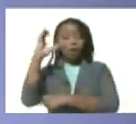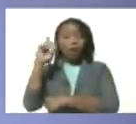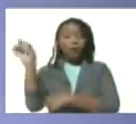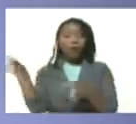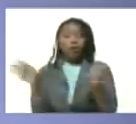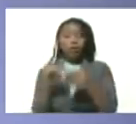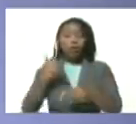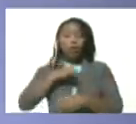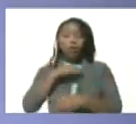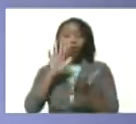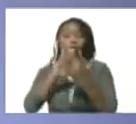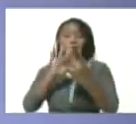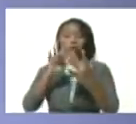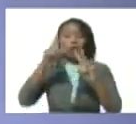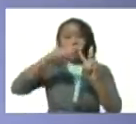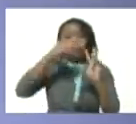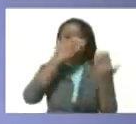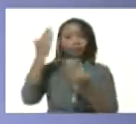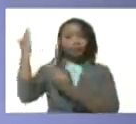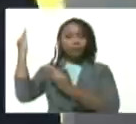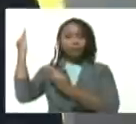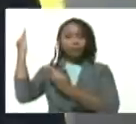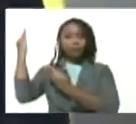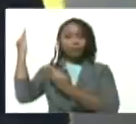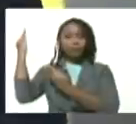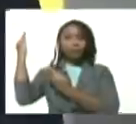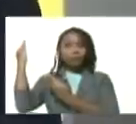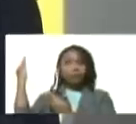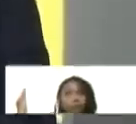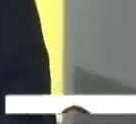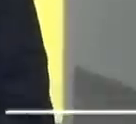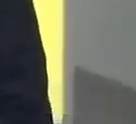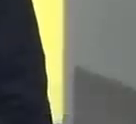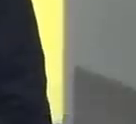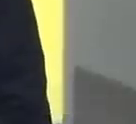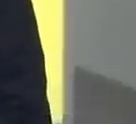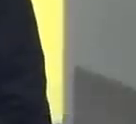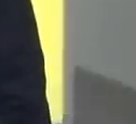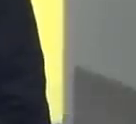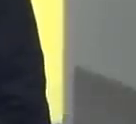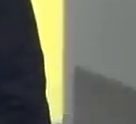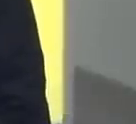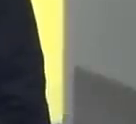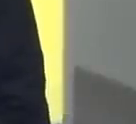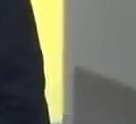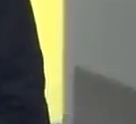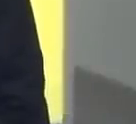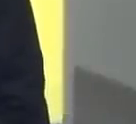resumen, nosotros devolvemos el contacto al estudio. Adelante. Así es, agradecemos a nuestra compañera